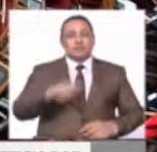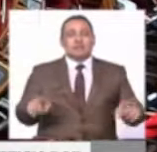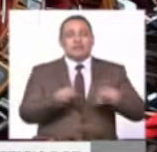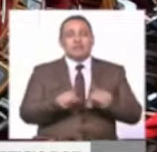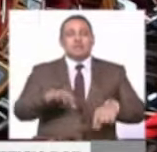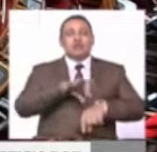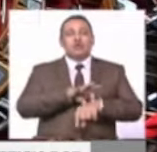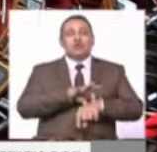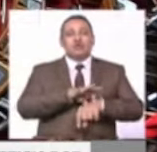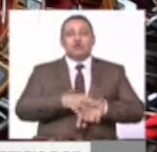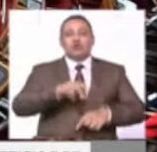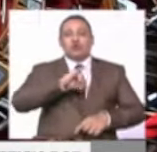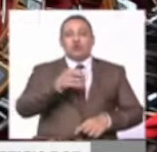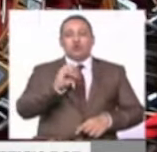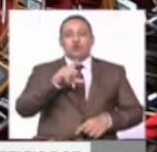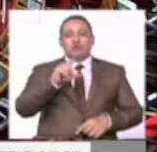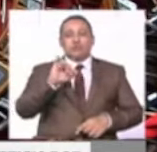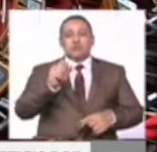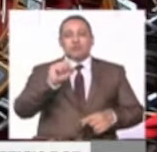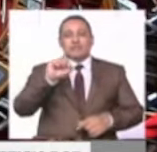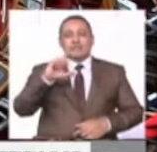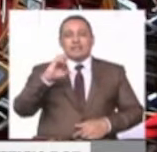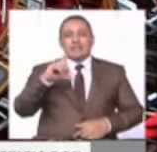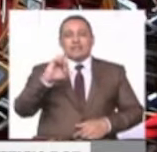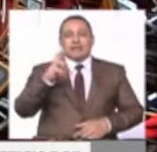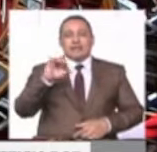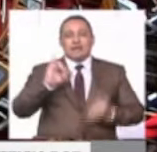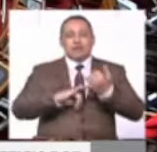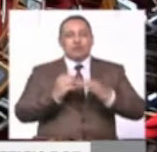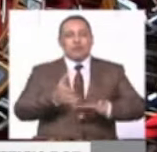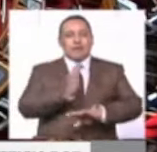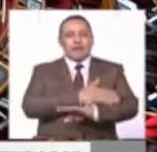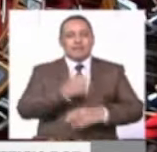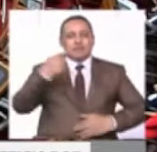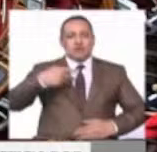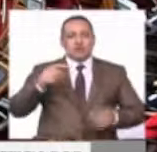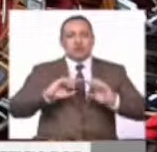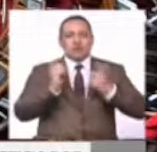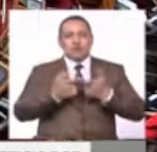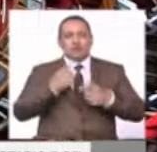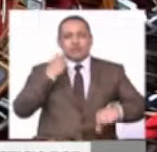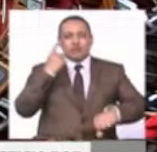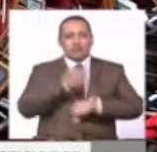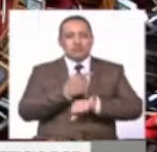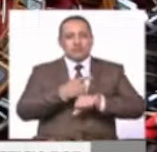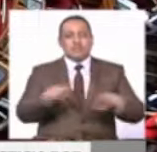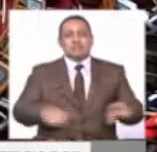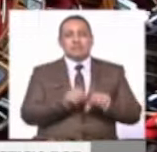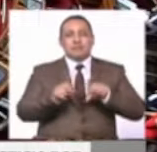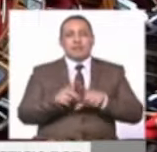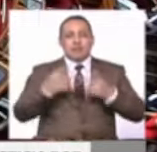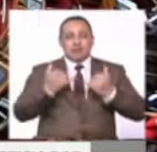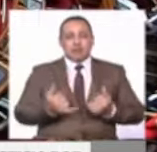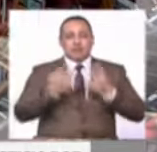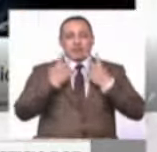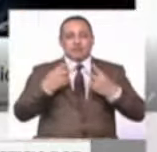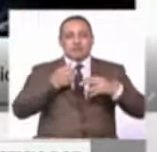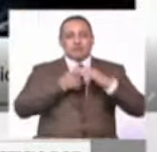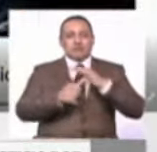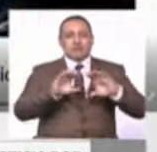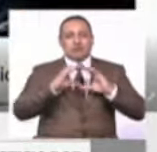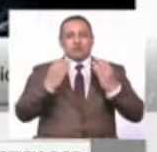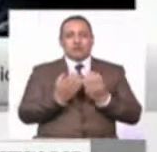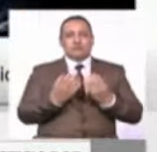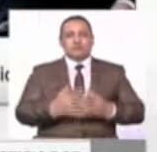doctor José Luis lecaros Cornejo ante esta subcomisión de acusaciones y también ahora ante el